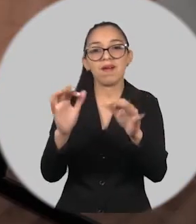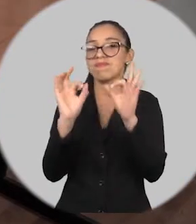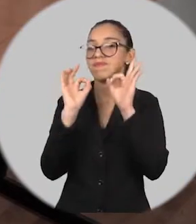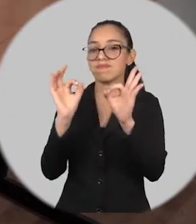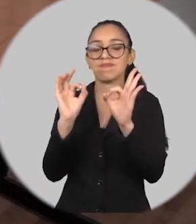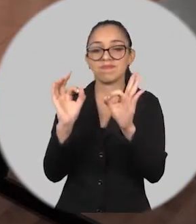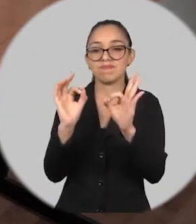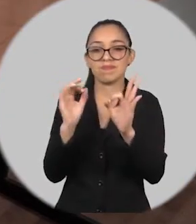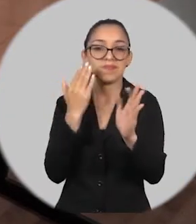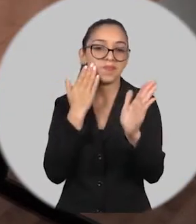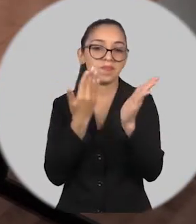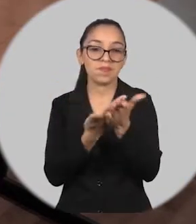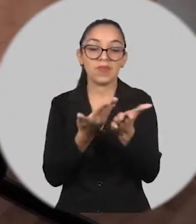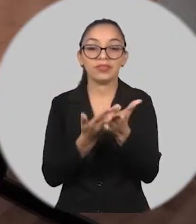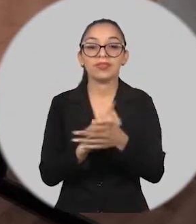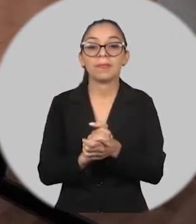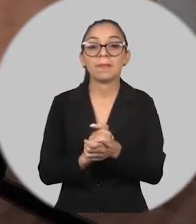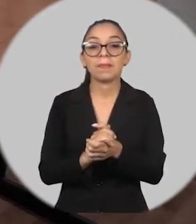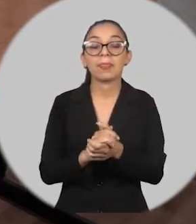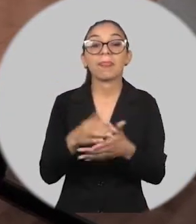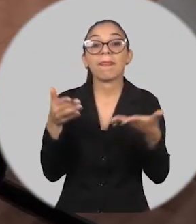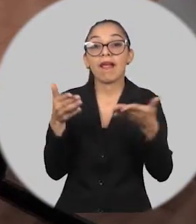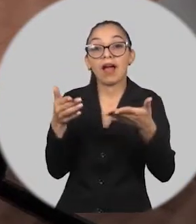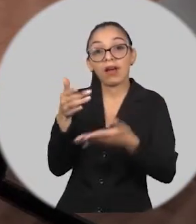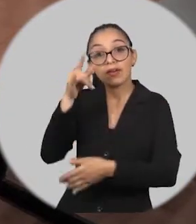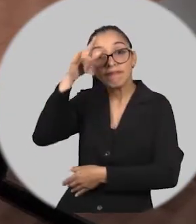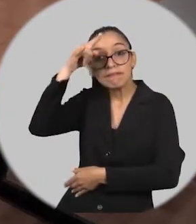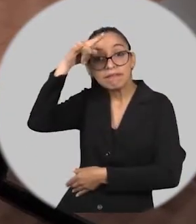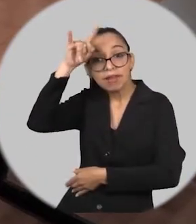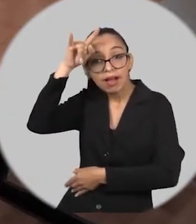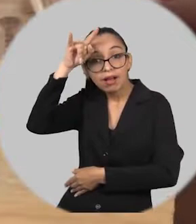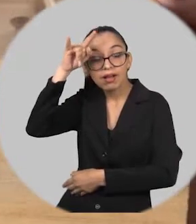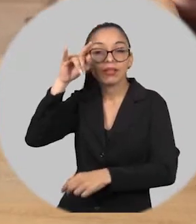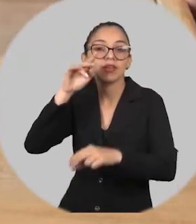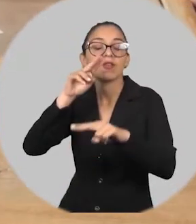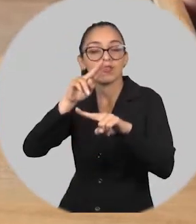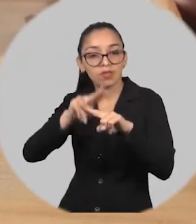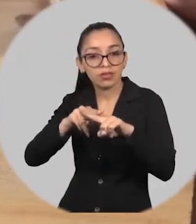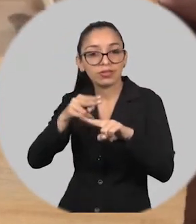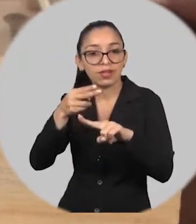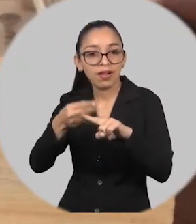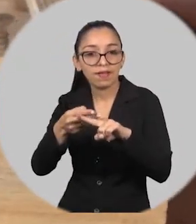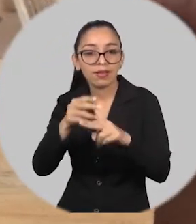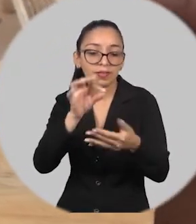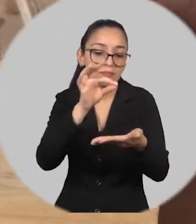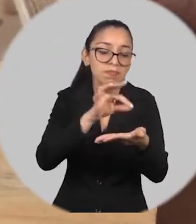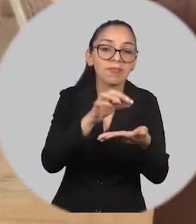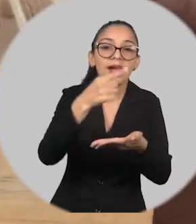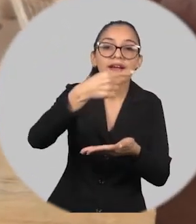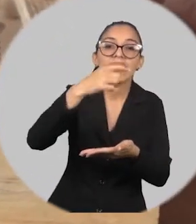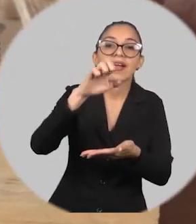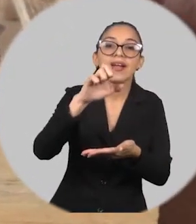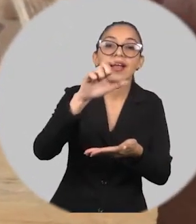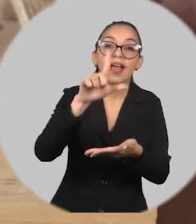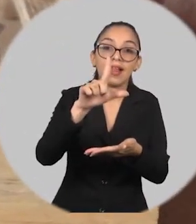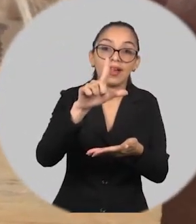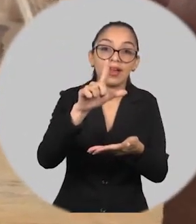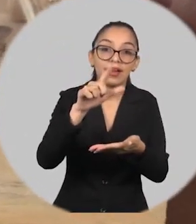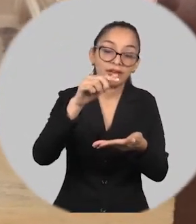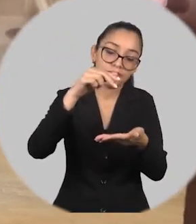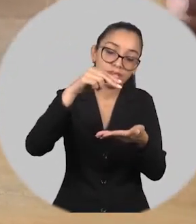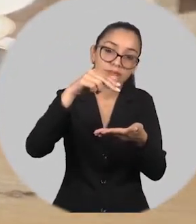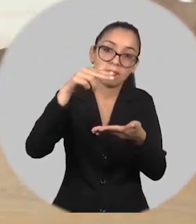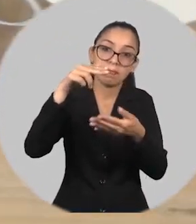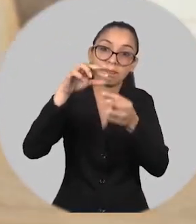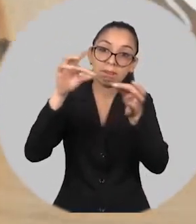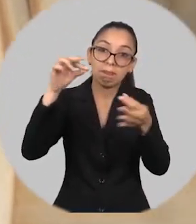Para el flotado de la vaquita, voy de vuelta al gel de matizar en todo mi angular y la